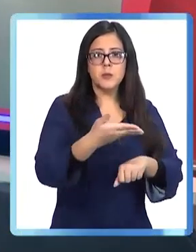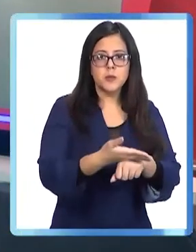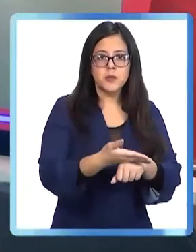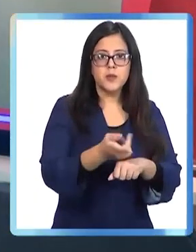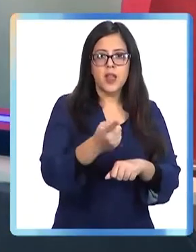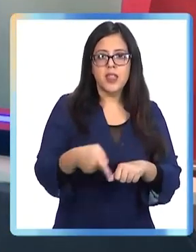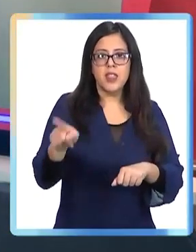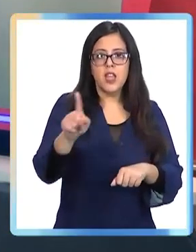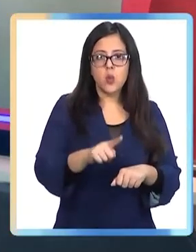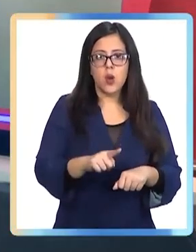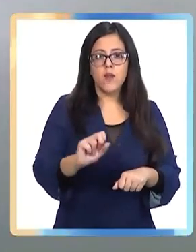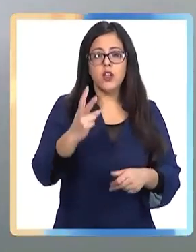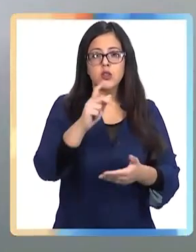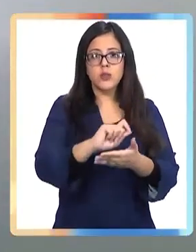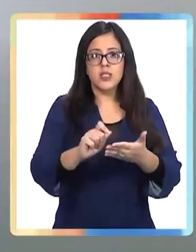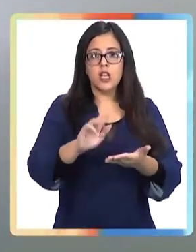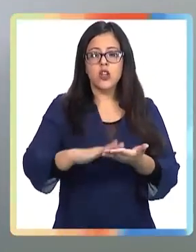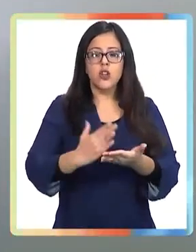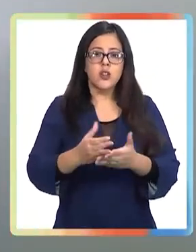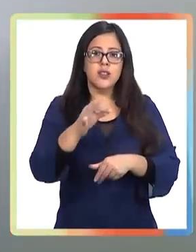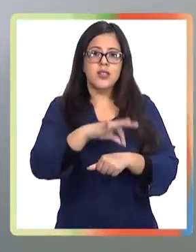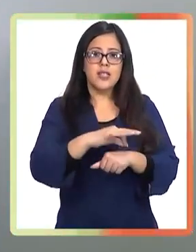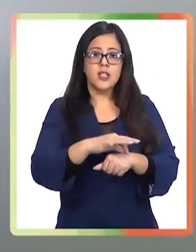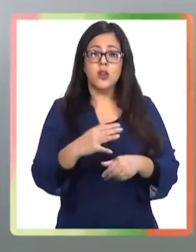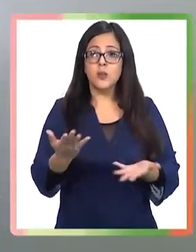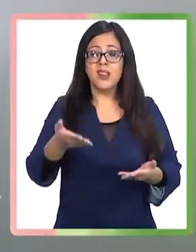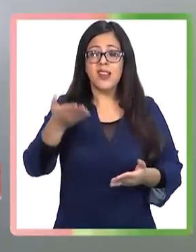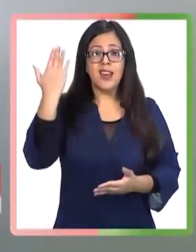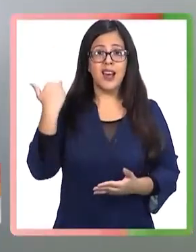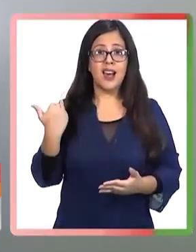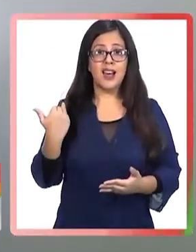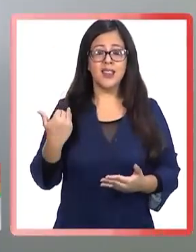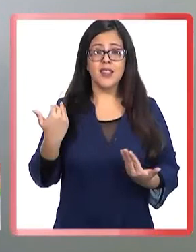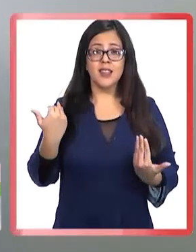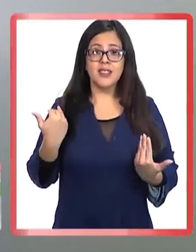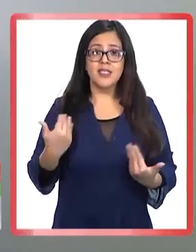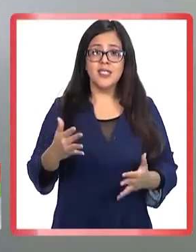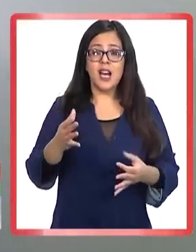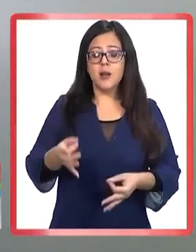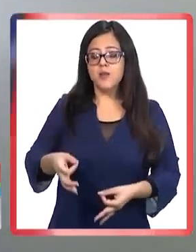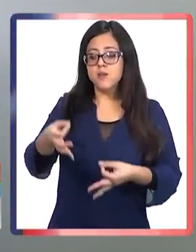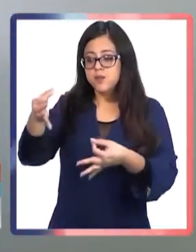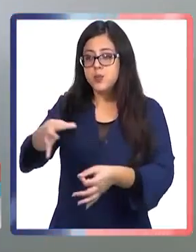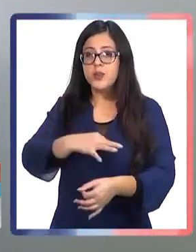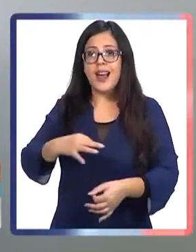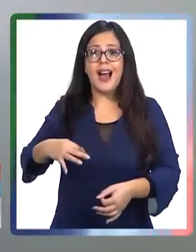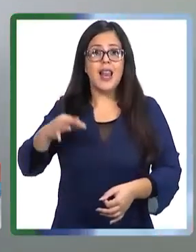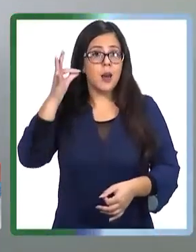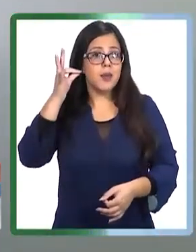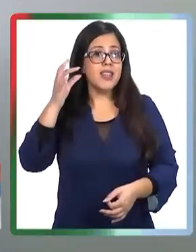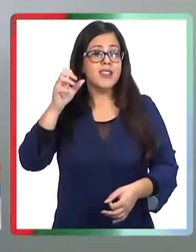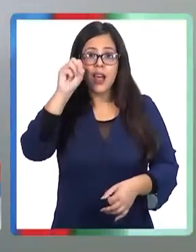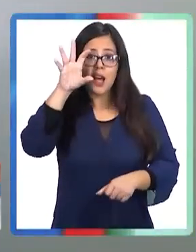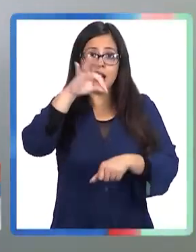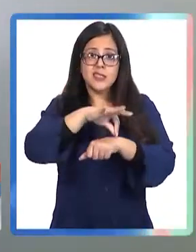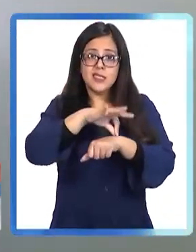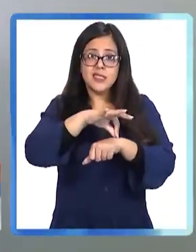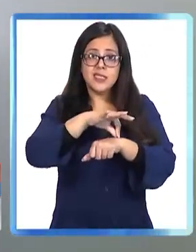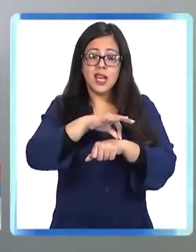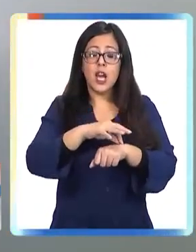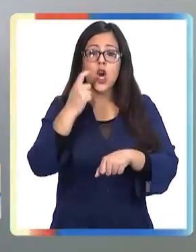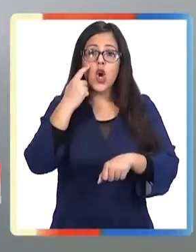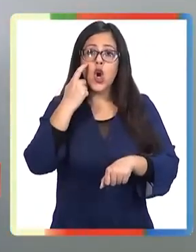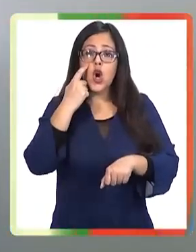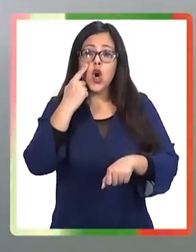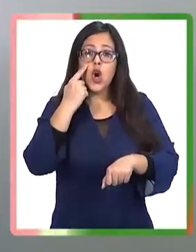petición nuevamente al subsecretario de Salud, porque anteriormente ya se lo habíamos entregado a la ministra Siches, y creemos